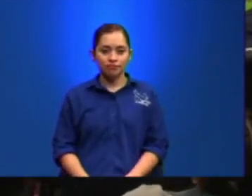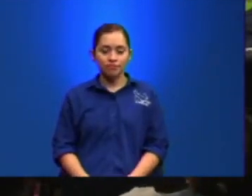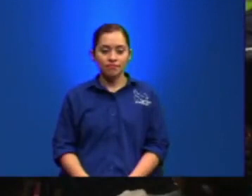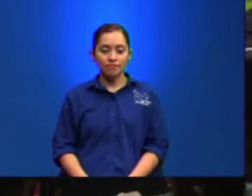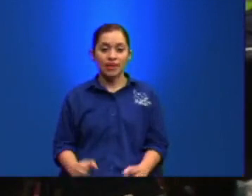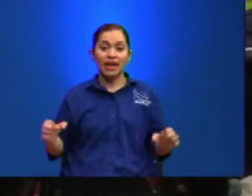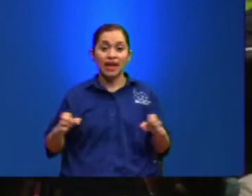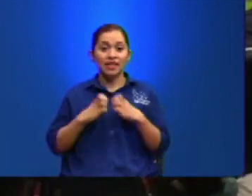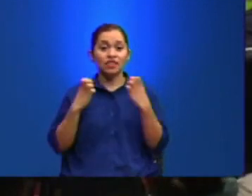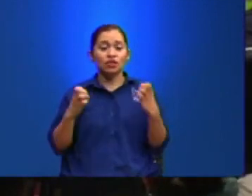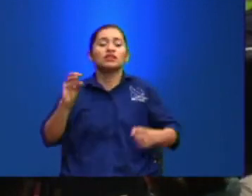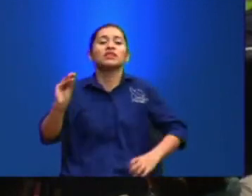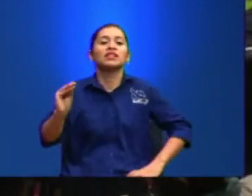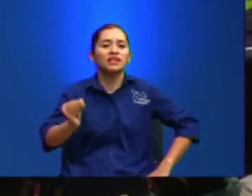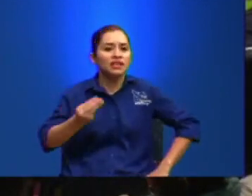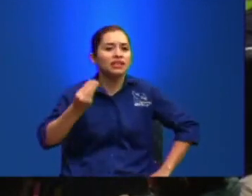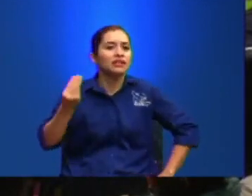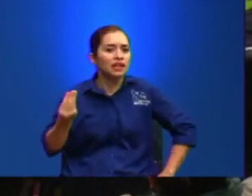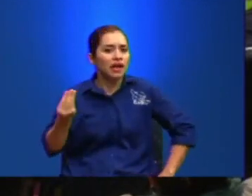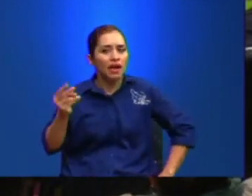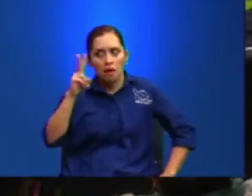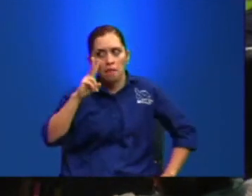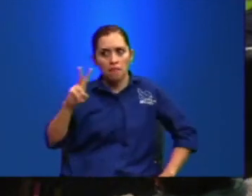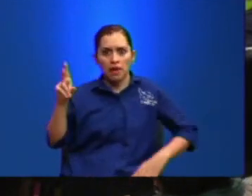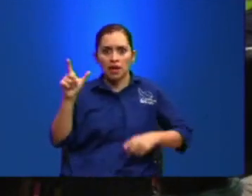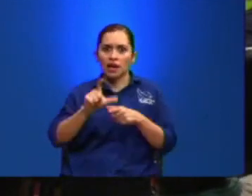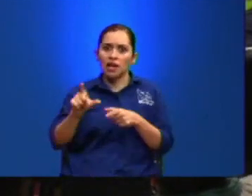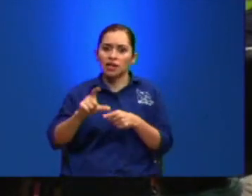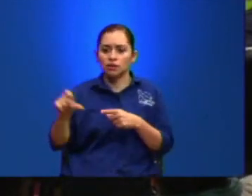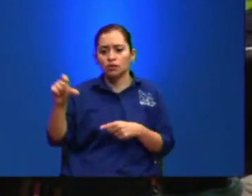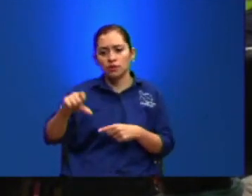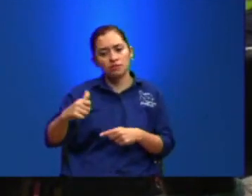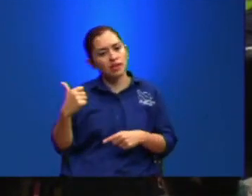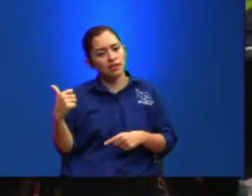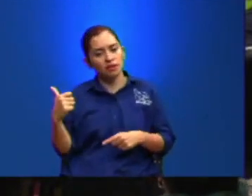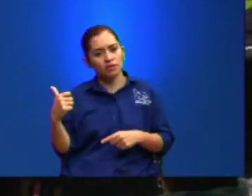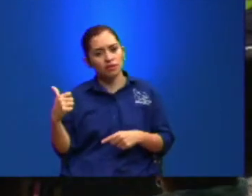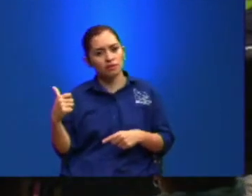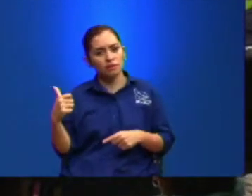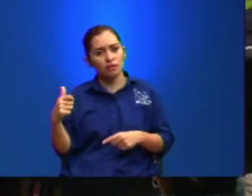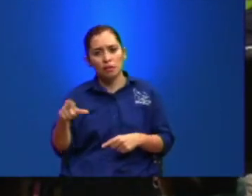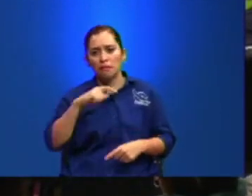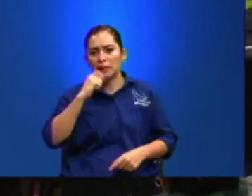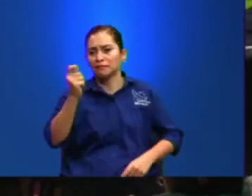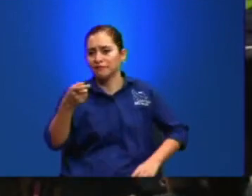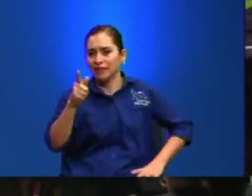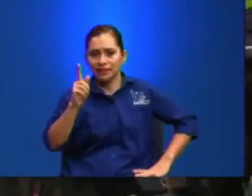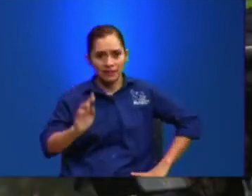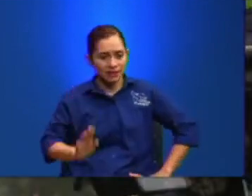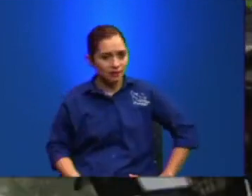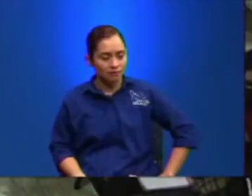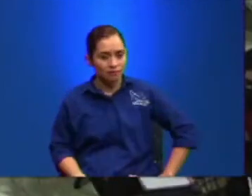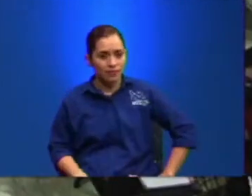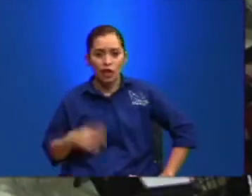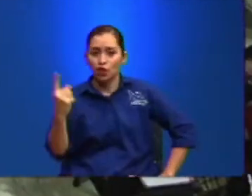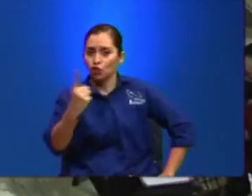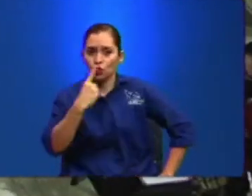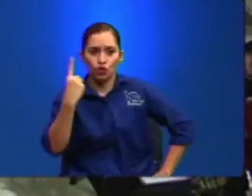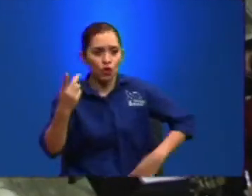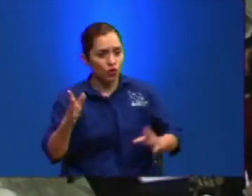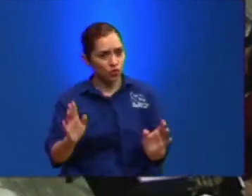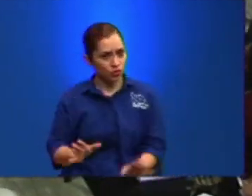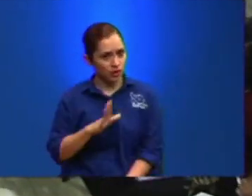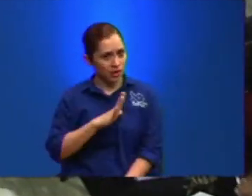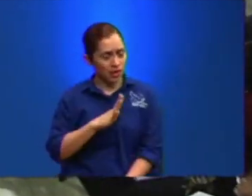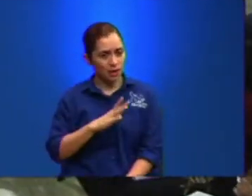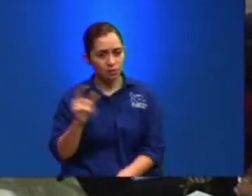entonces que verle en los defectos a los demás lo más sencillo hermano porque todos los tenemos